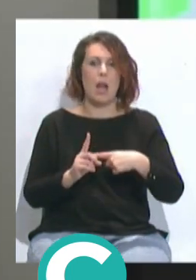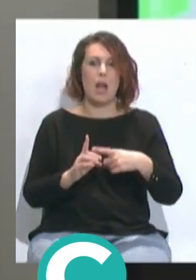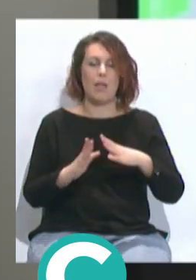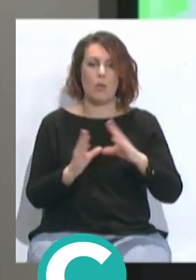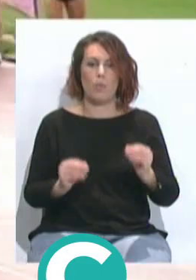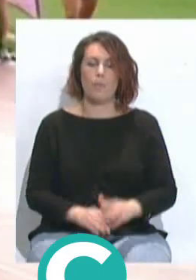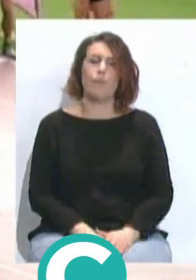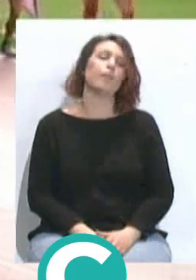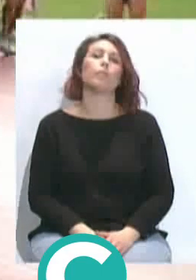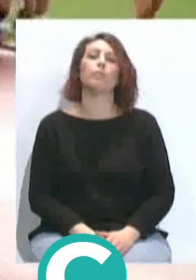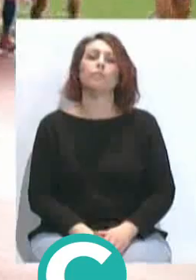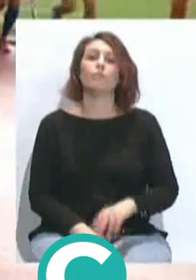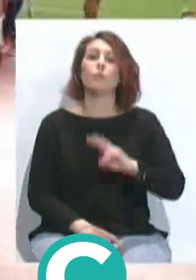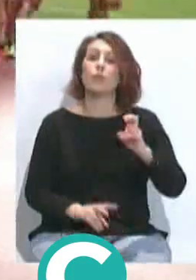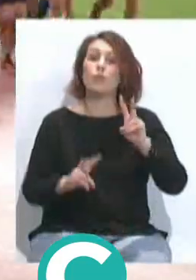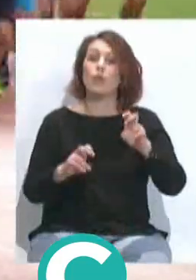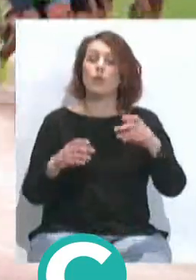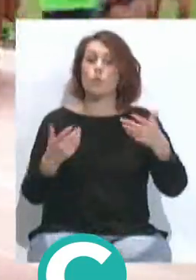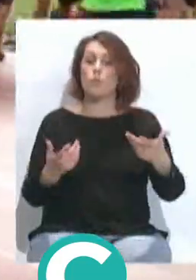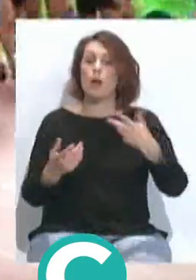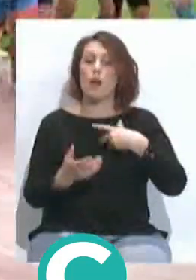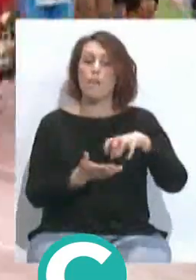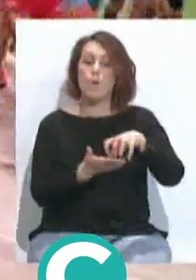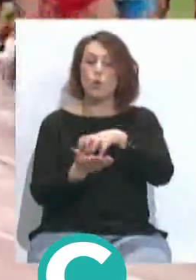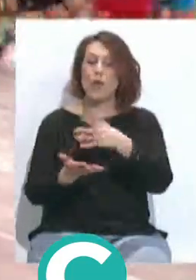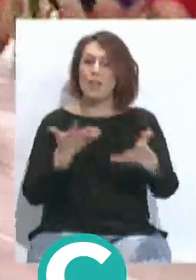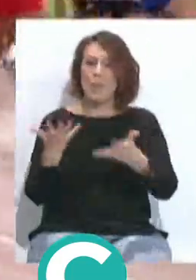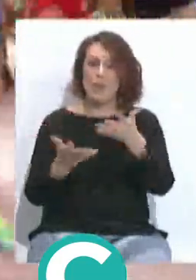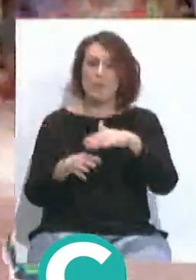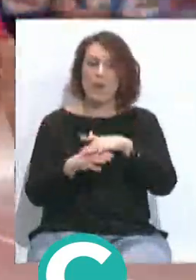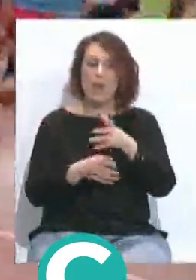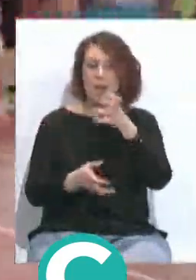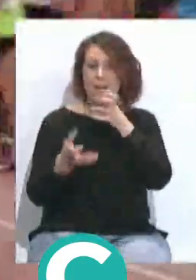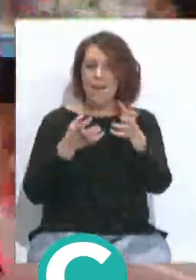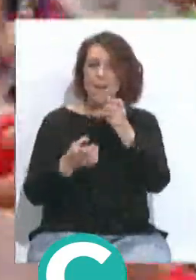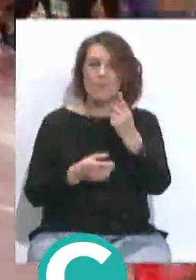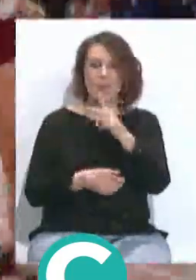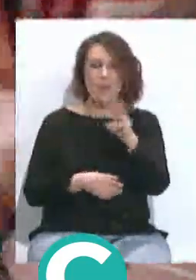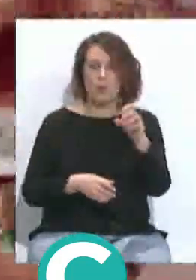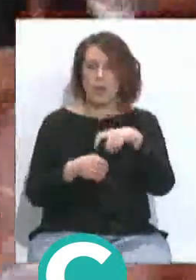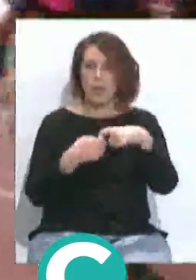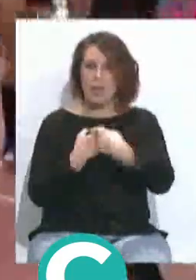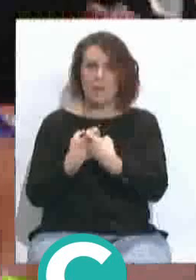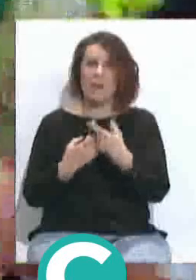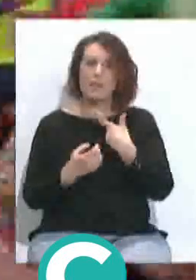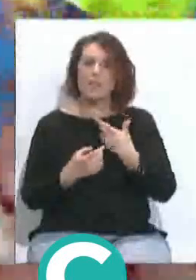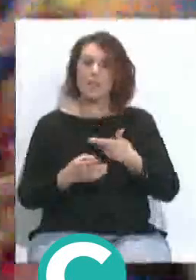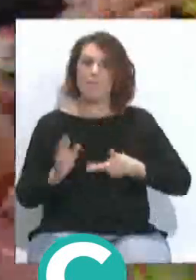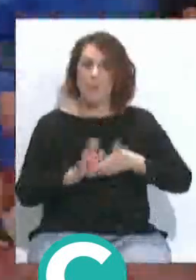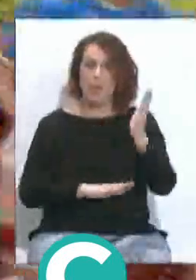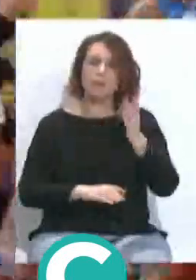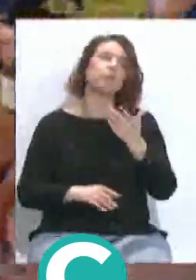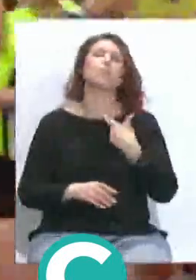andaluz otra de las novedades será la disposición de puntos de animación para alentar a los 1300 participantes que se darán cita